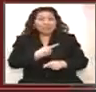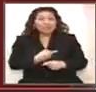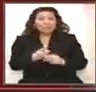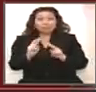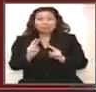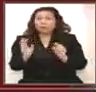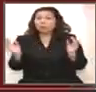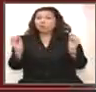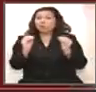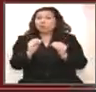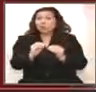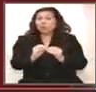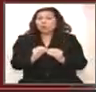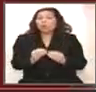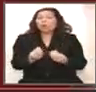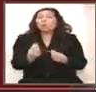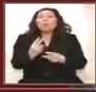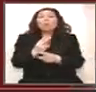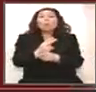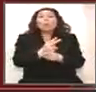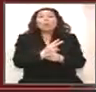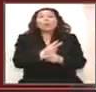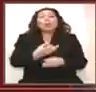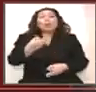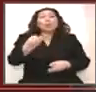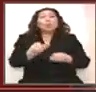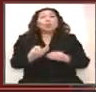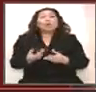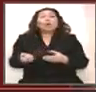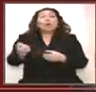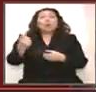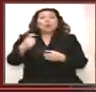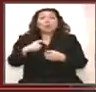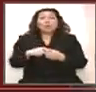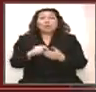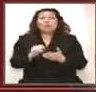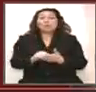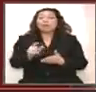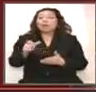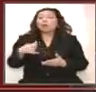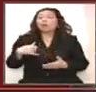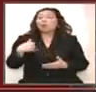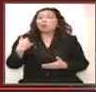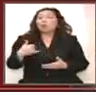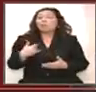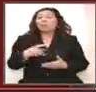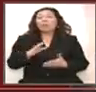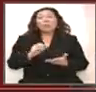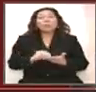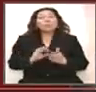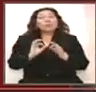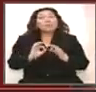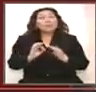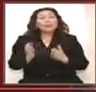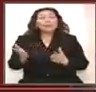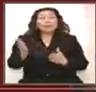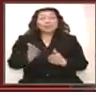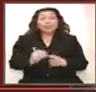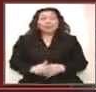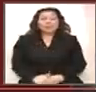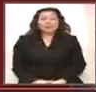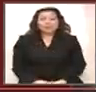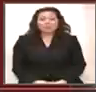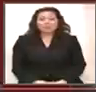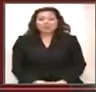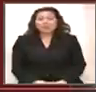la visión conjunta de cómo prevenir, juzgar y reinsertar a un adolescente en riesgo.